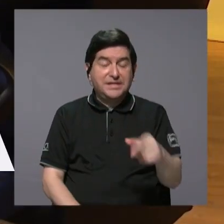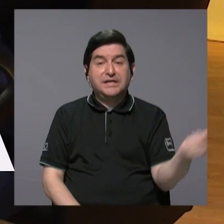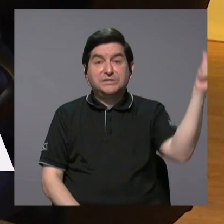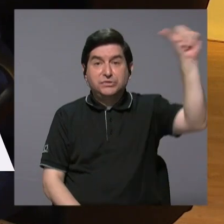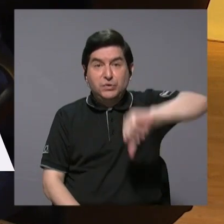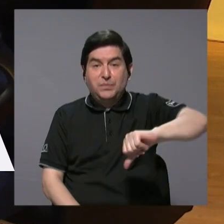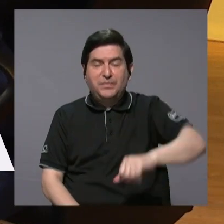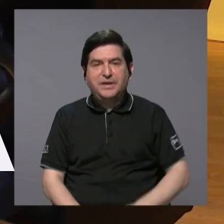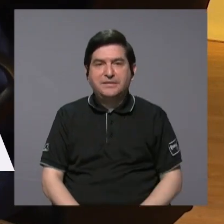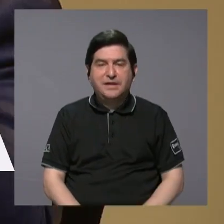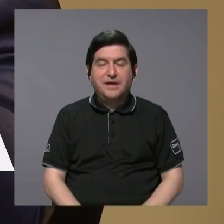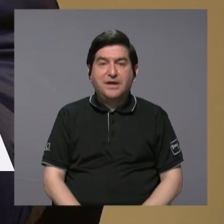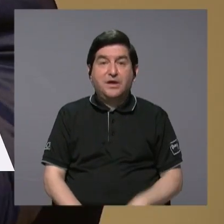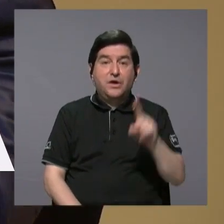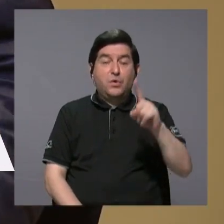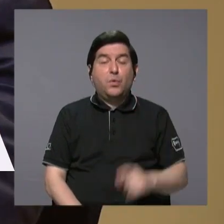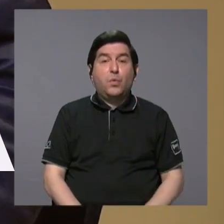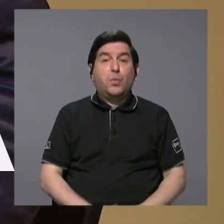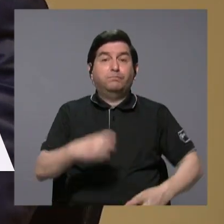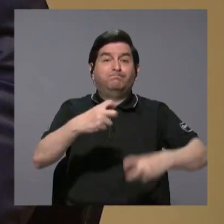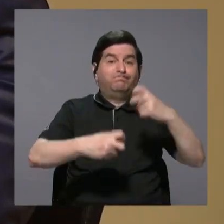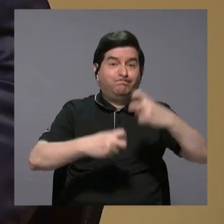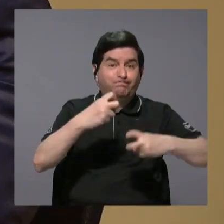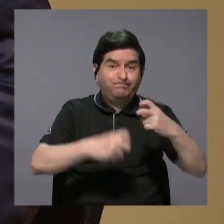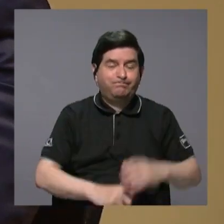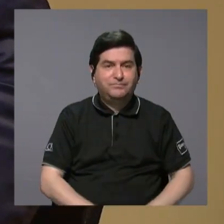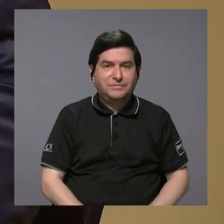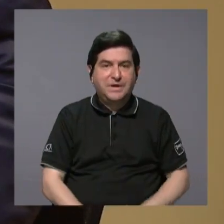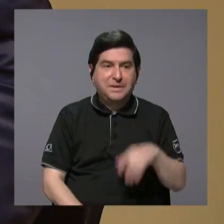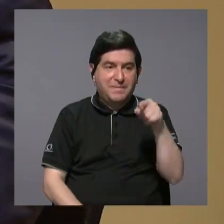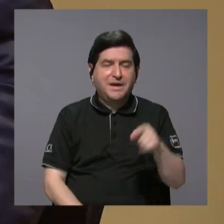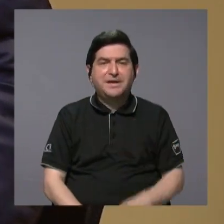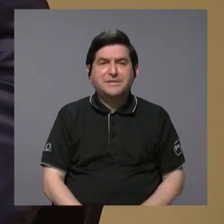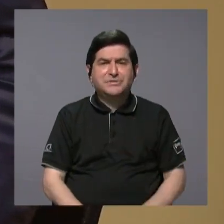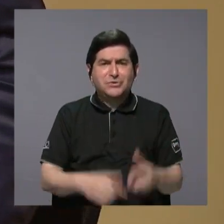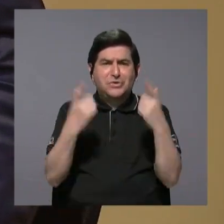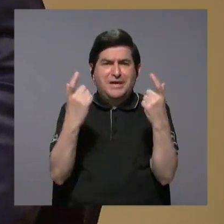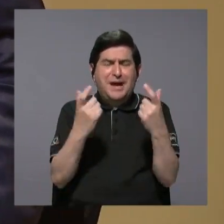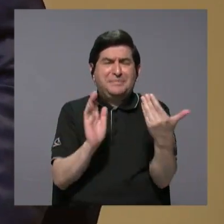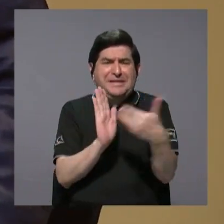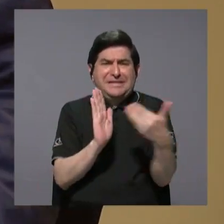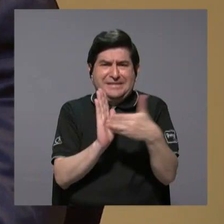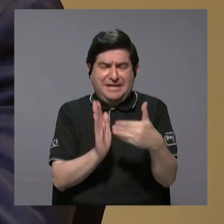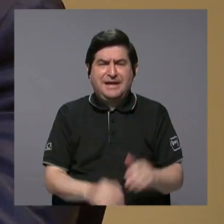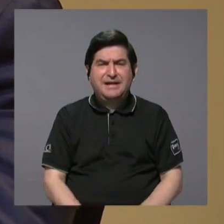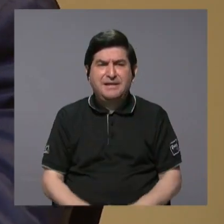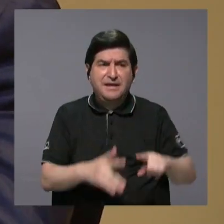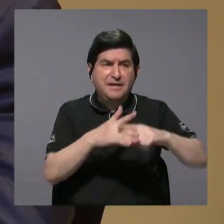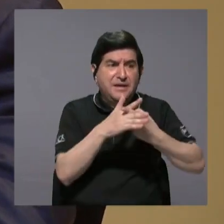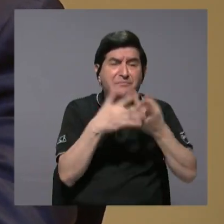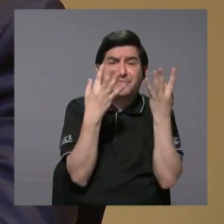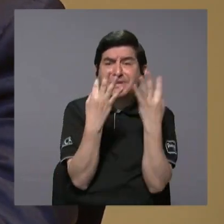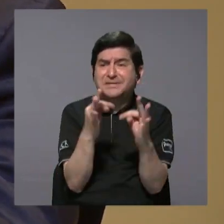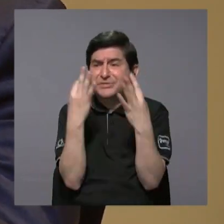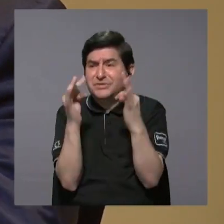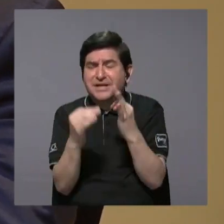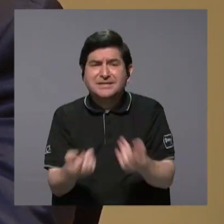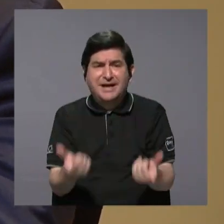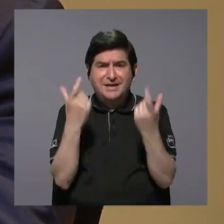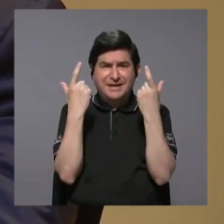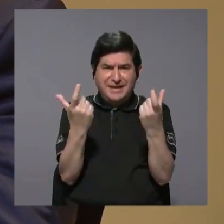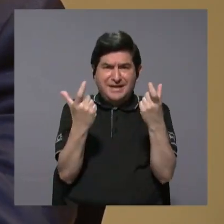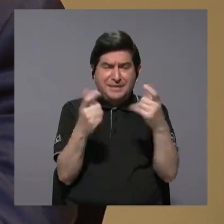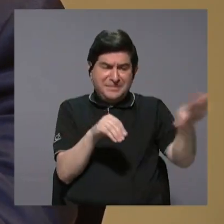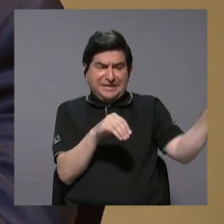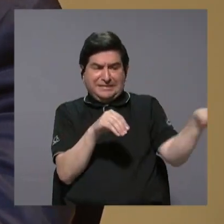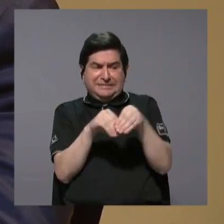dólares se le hizo un hueco porque eso le consumía capital y empezó a llamar para tratar de que el capital se le